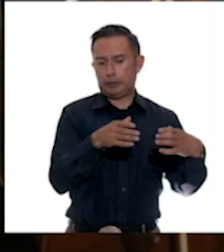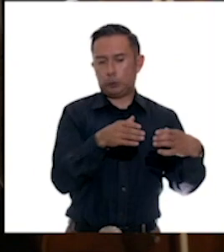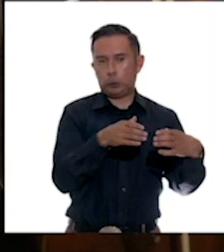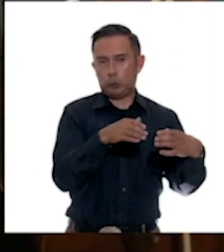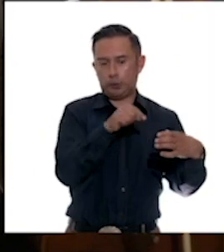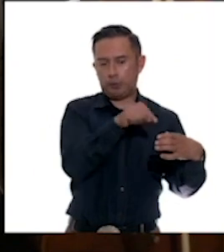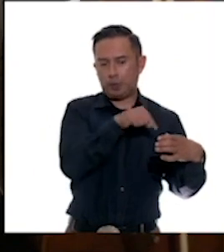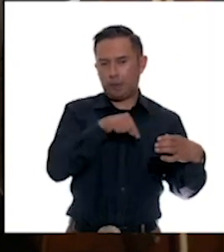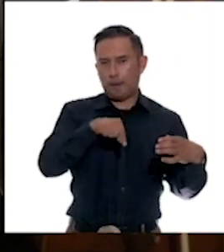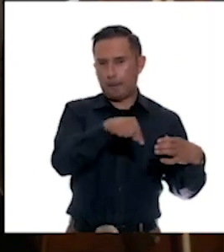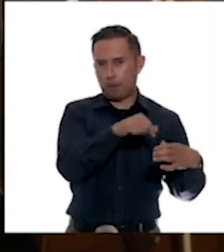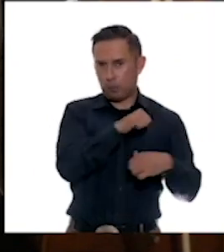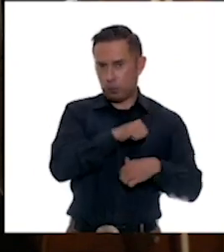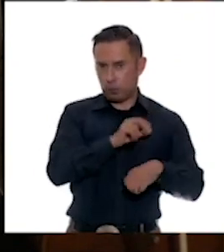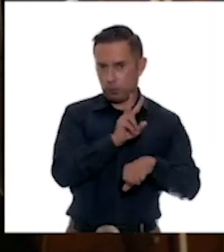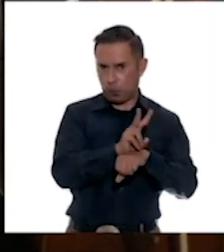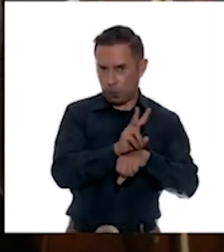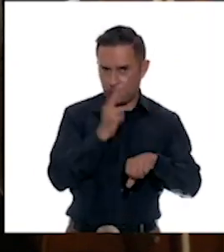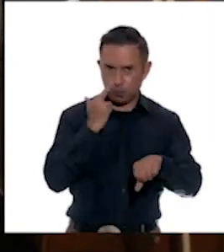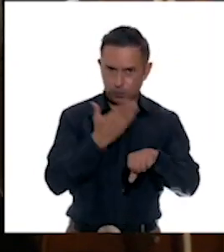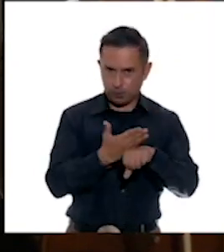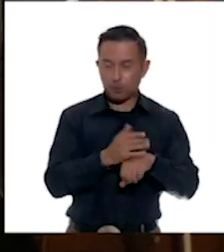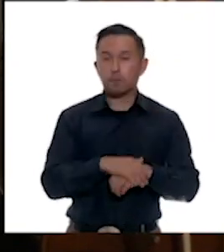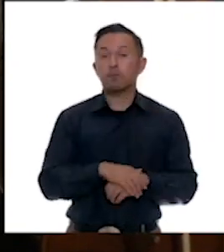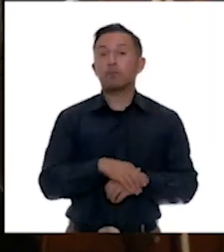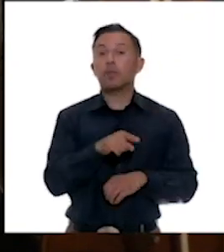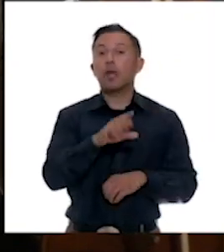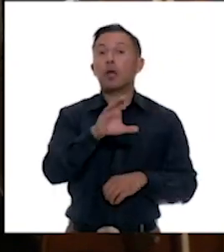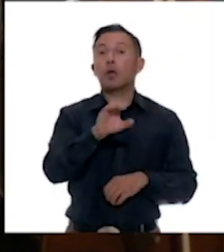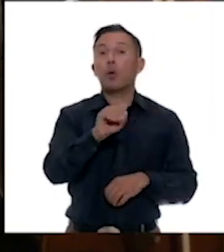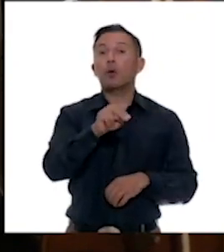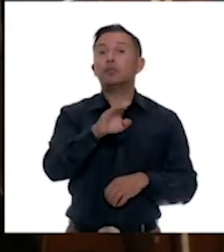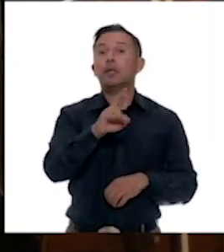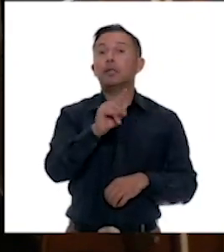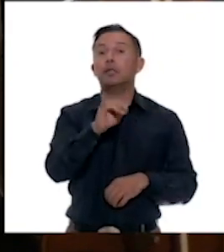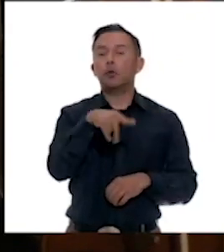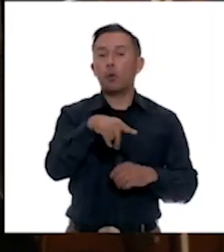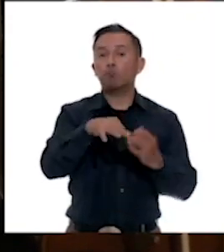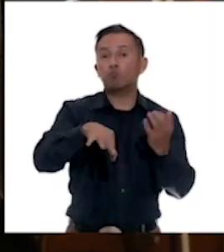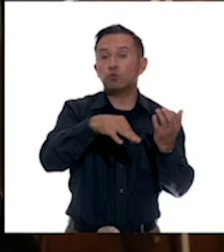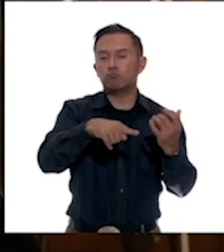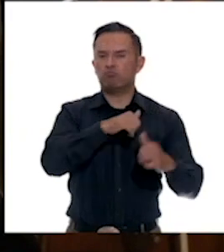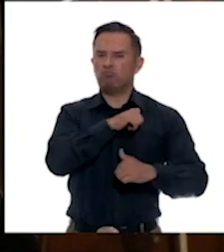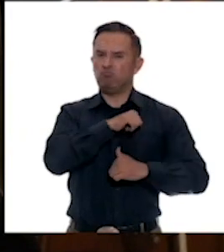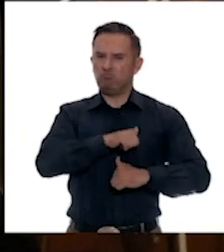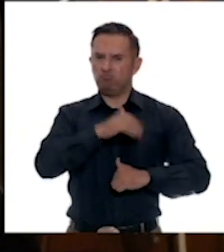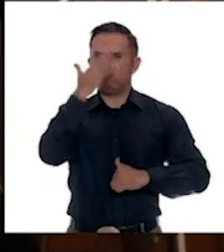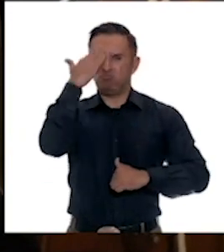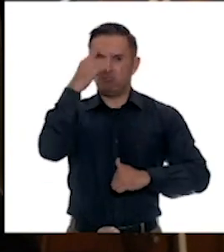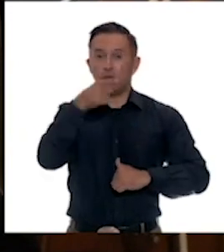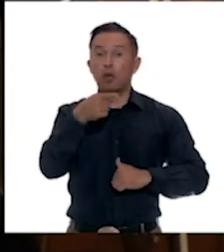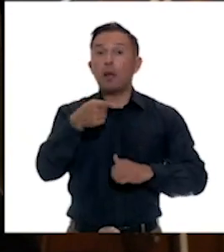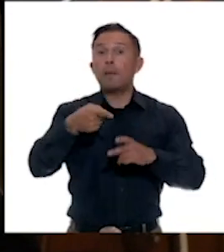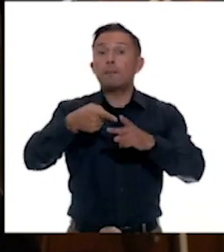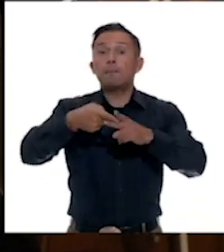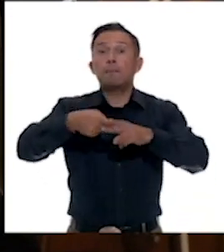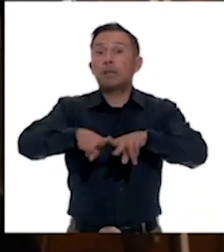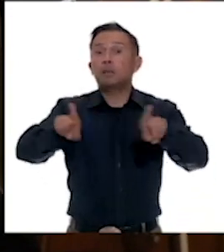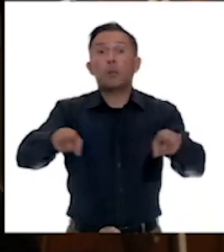Este concertino se encarga también de afinar la orquesta antes de que empiece el